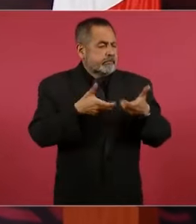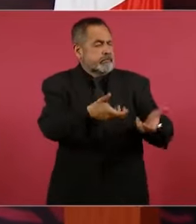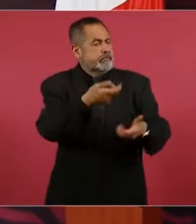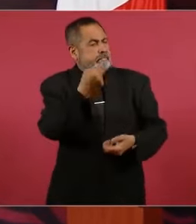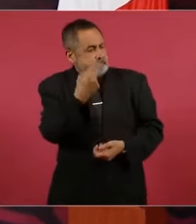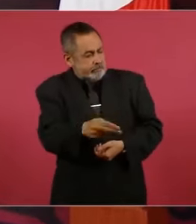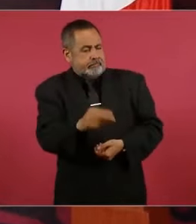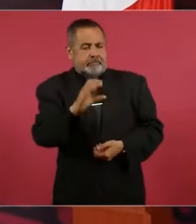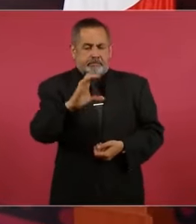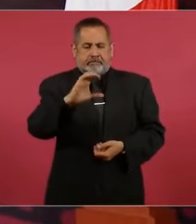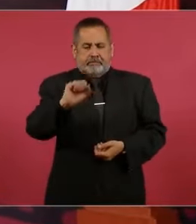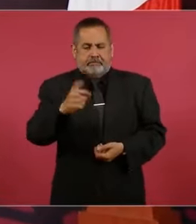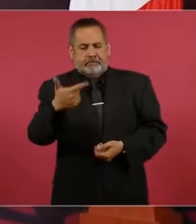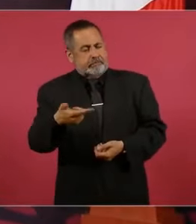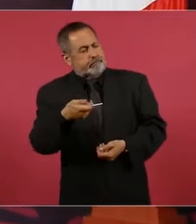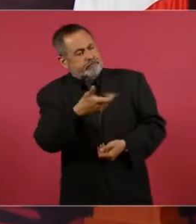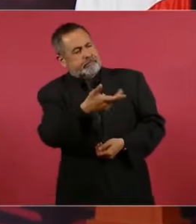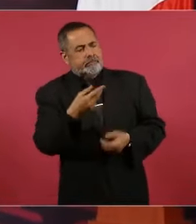Eso es lo único.